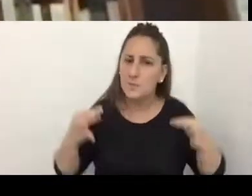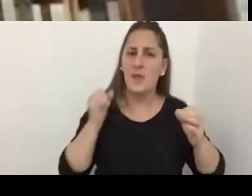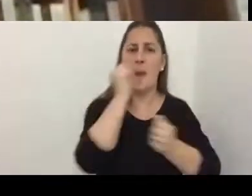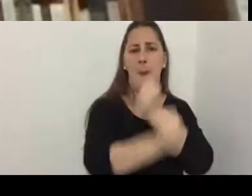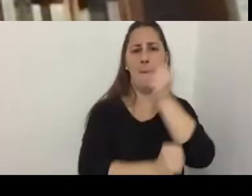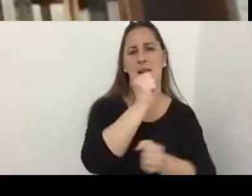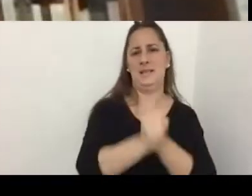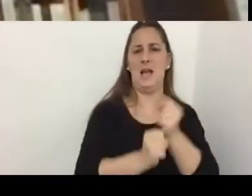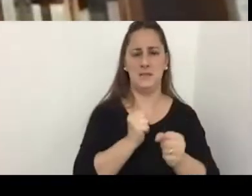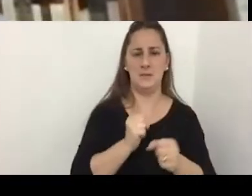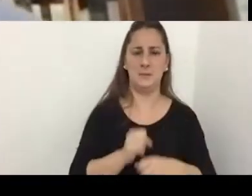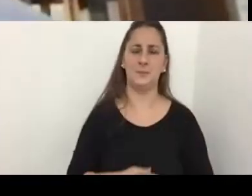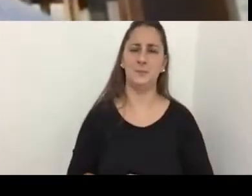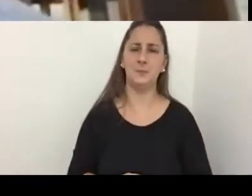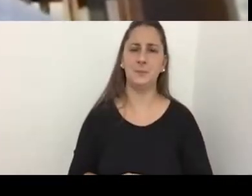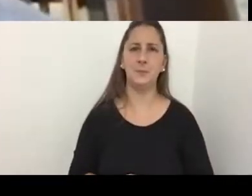empresa.